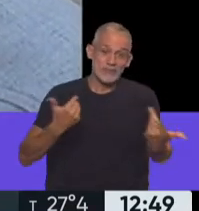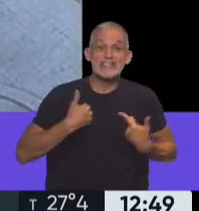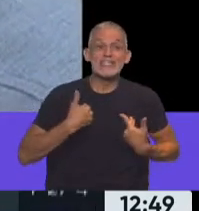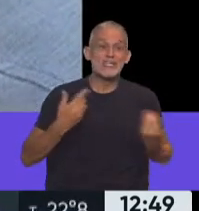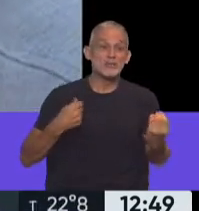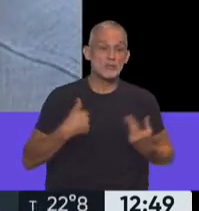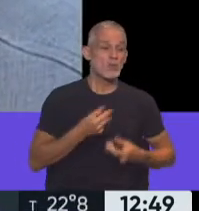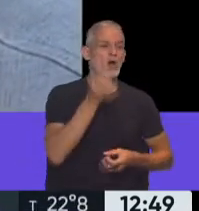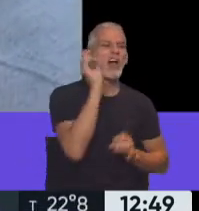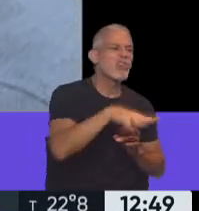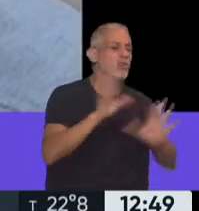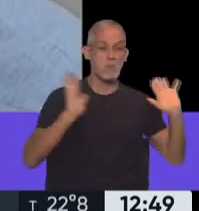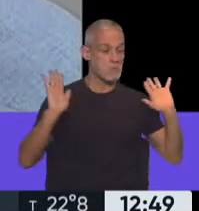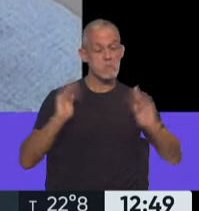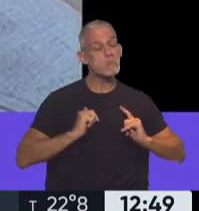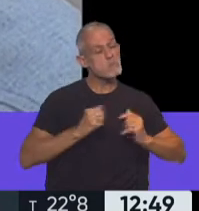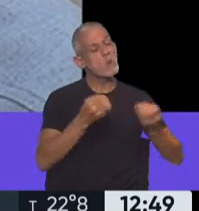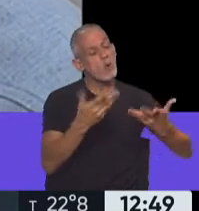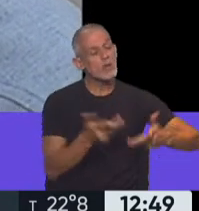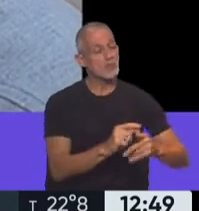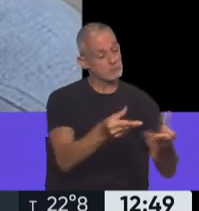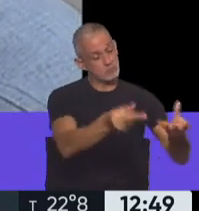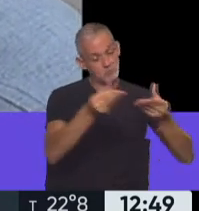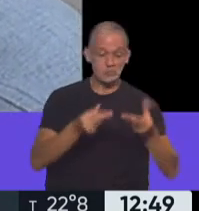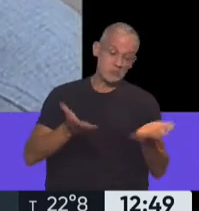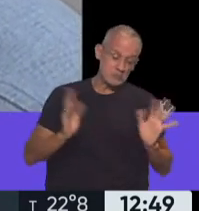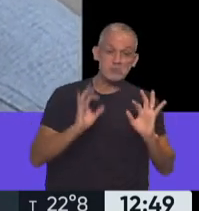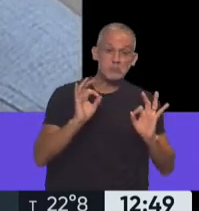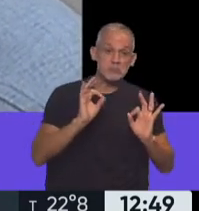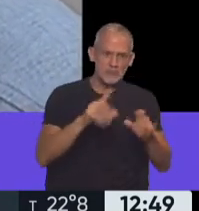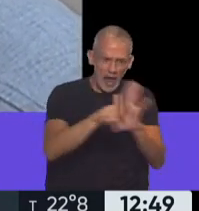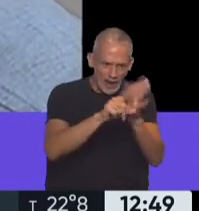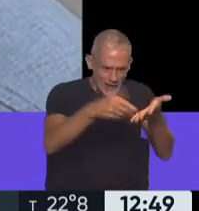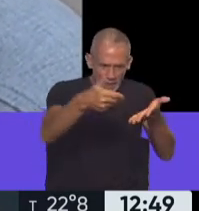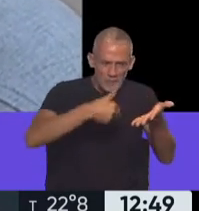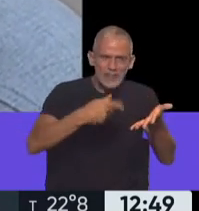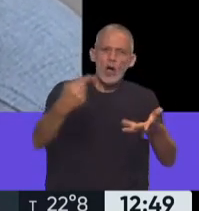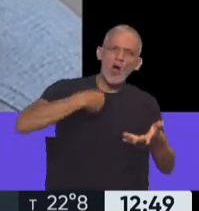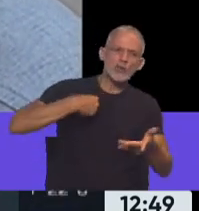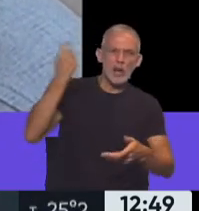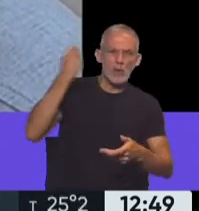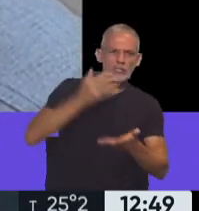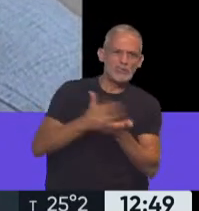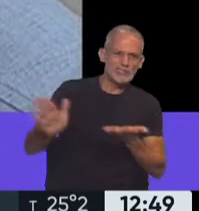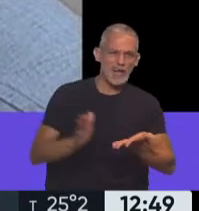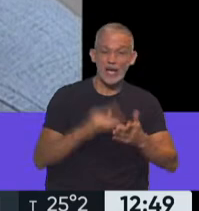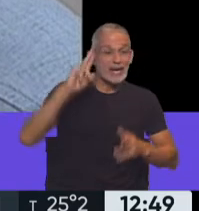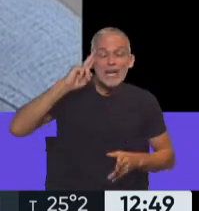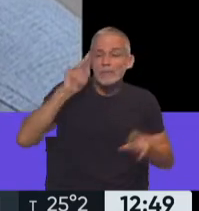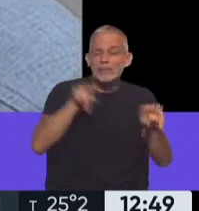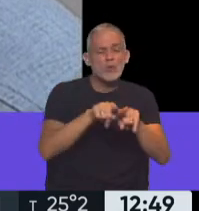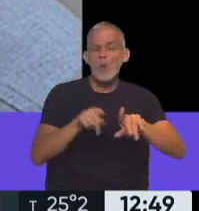los agredir y no para mí digamos este le dispense el respeto que me dispensa a cualquier persona